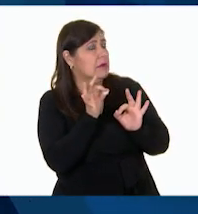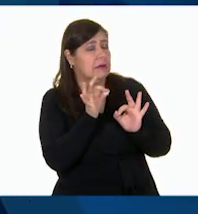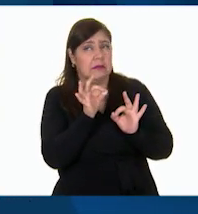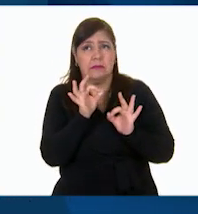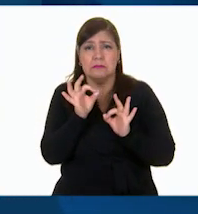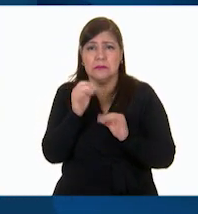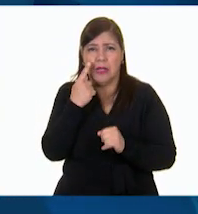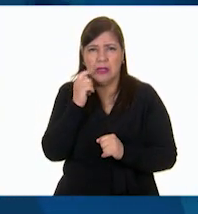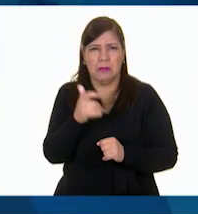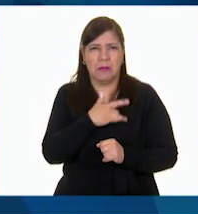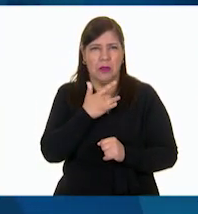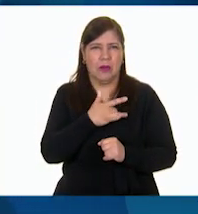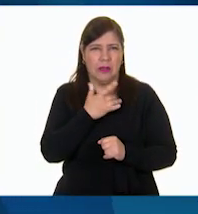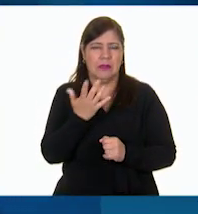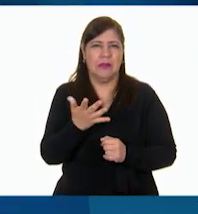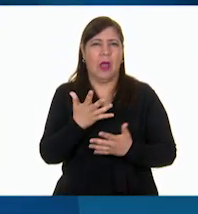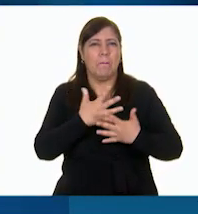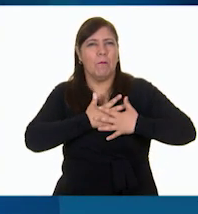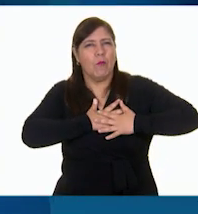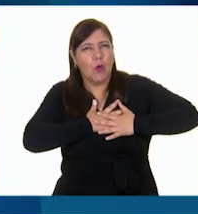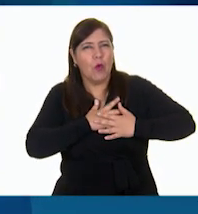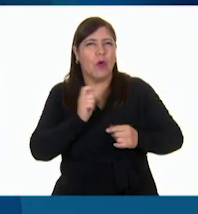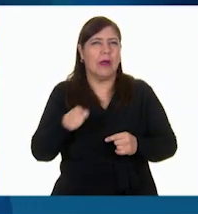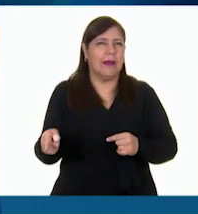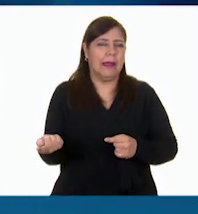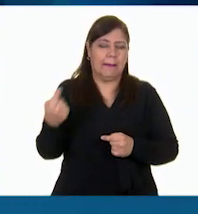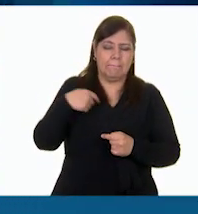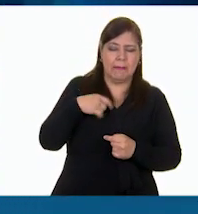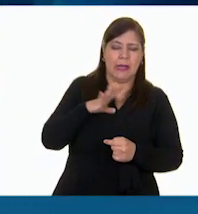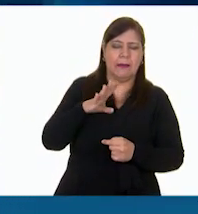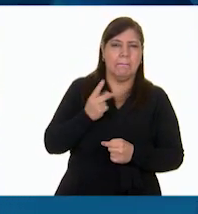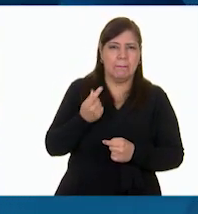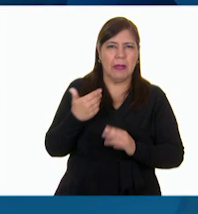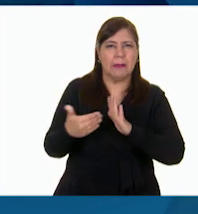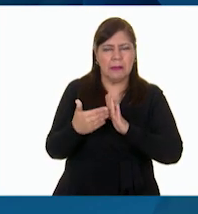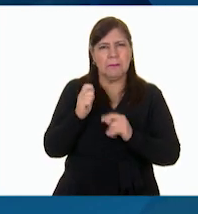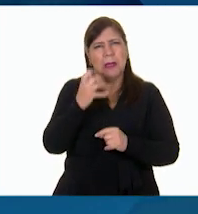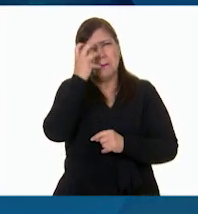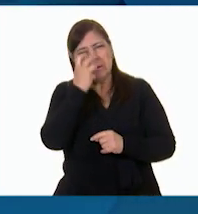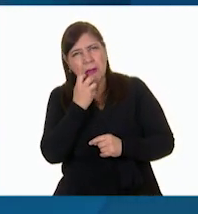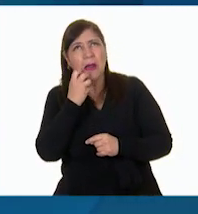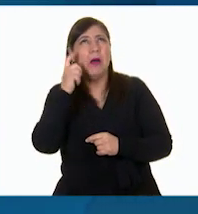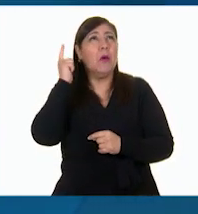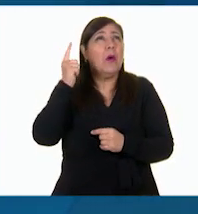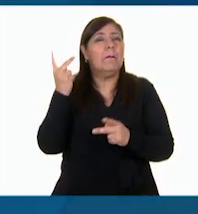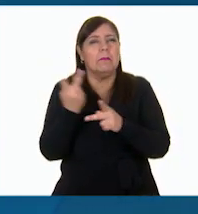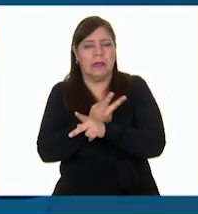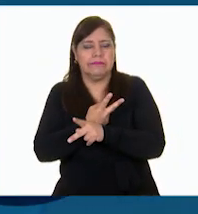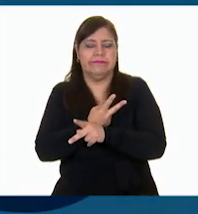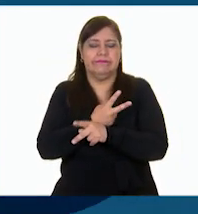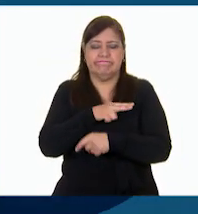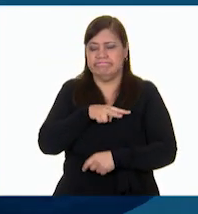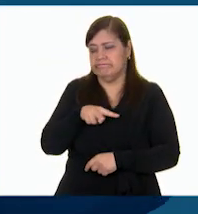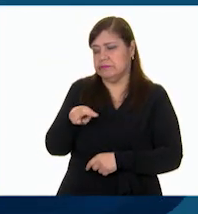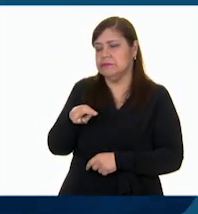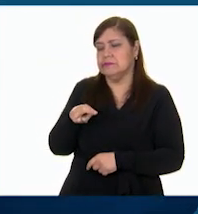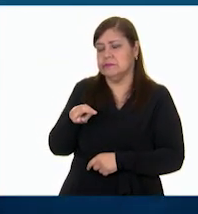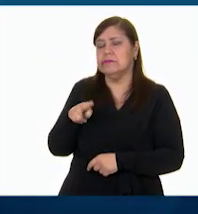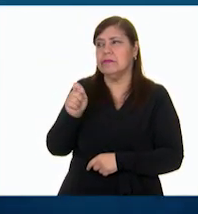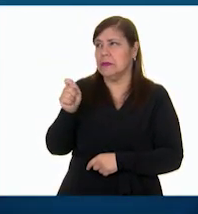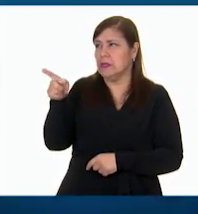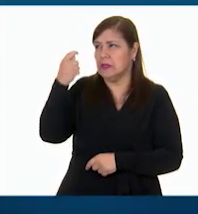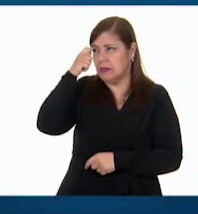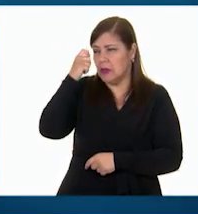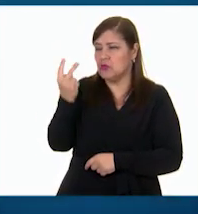una débil y oscura llama, todo el amor, toda la esperanza y toda la tristeza del mundo. Fausto hizo un ademán en dirección a Wagner y